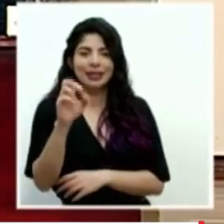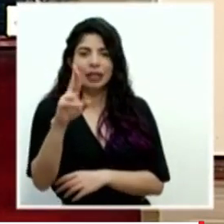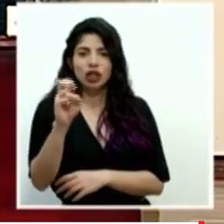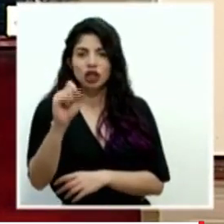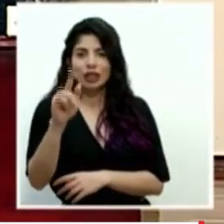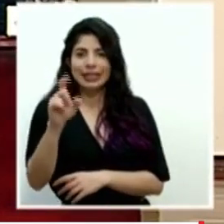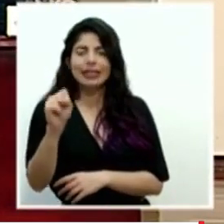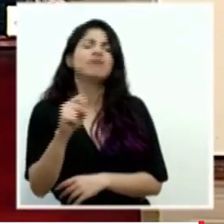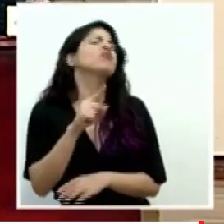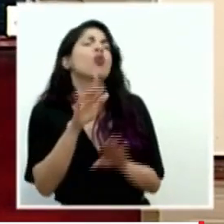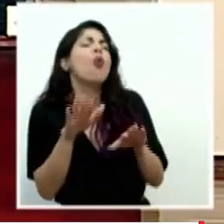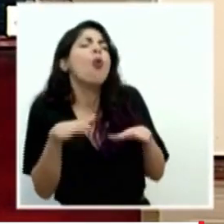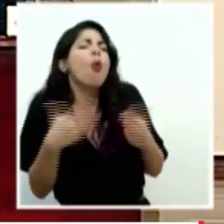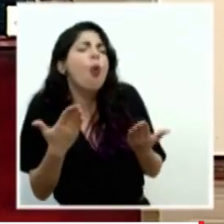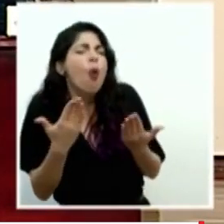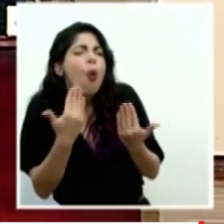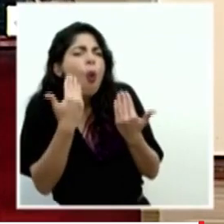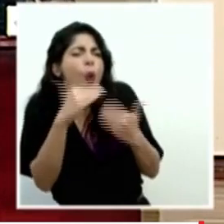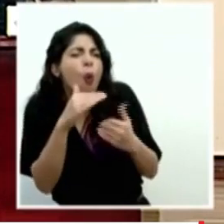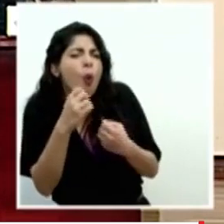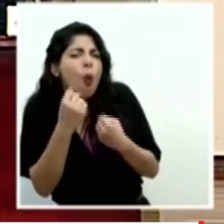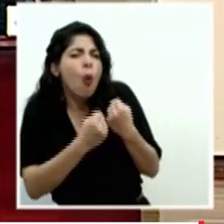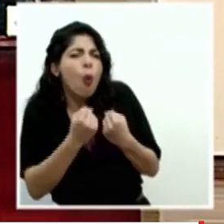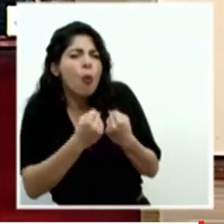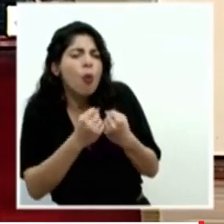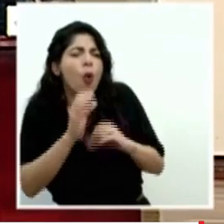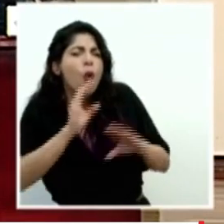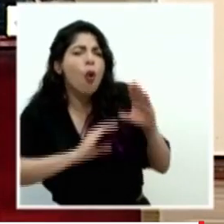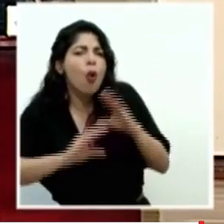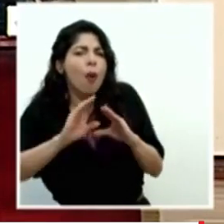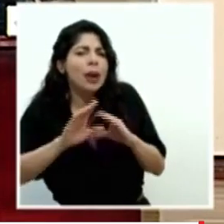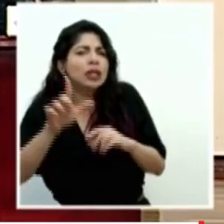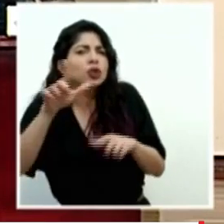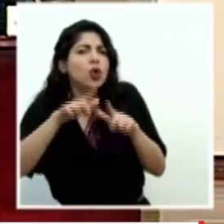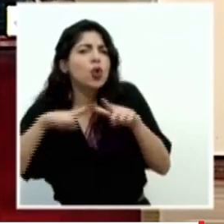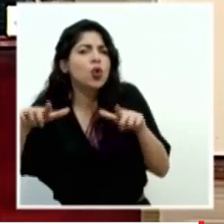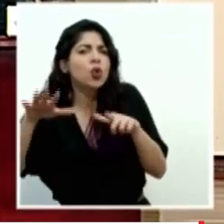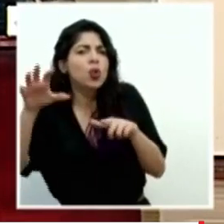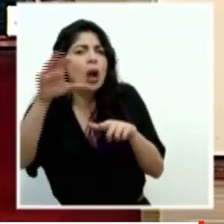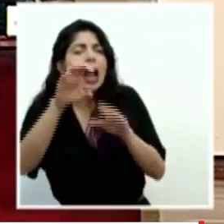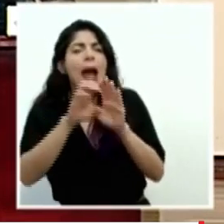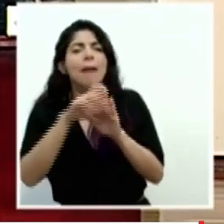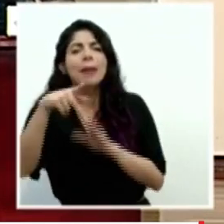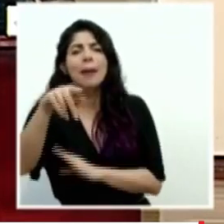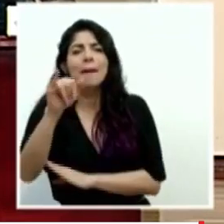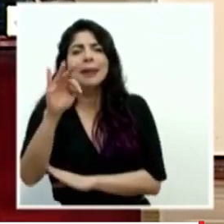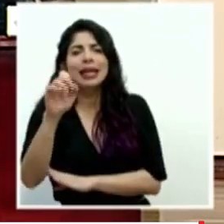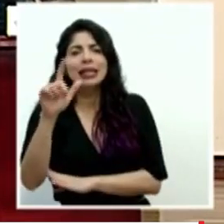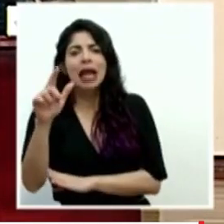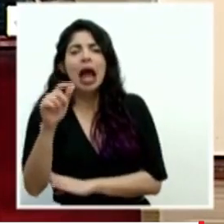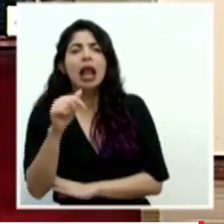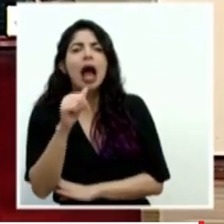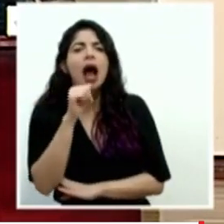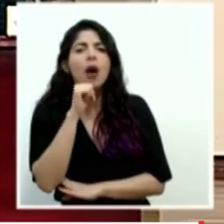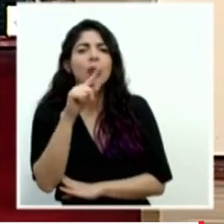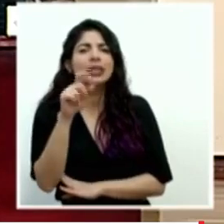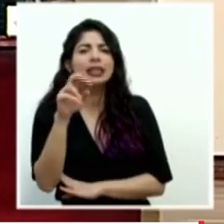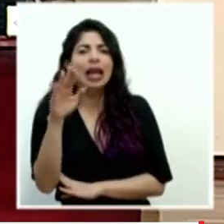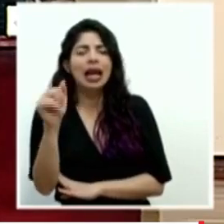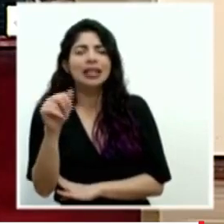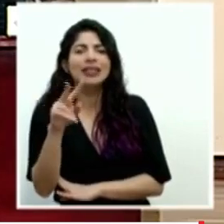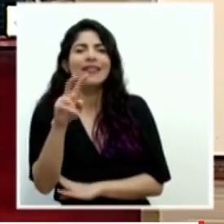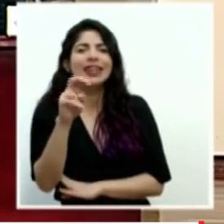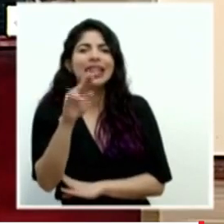Solís. ¿Cómo queda la restricción vehicular y de comercio en las zonas diferenciadas como Pital, Aguasarcas,